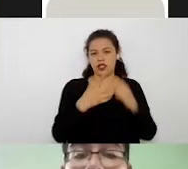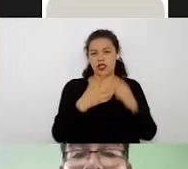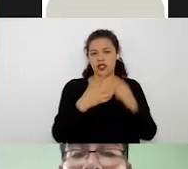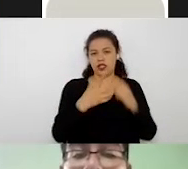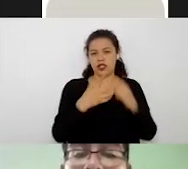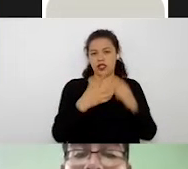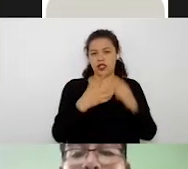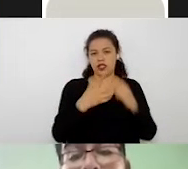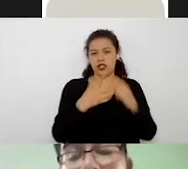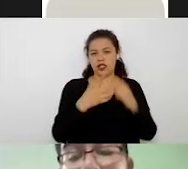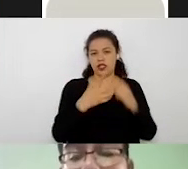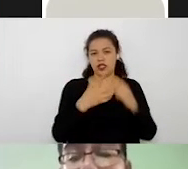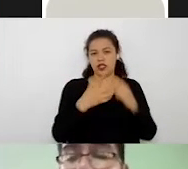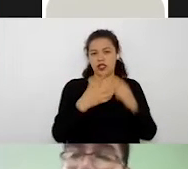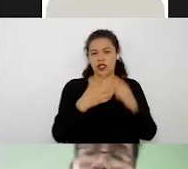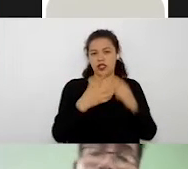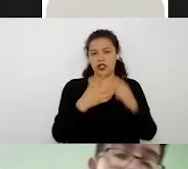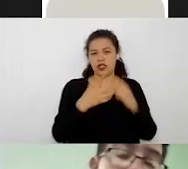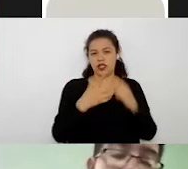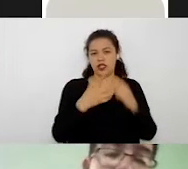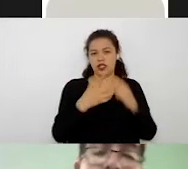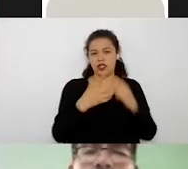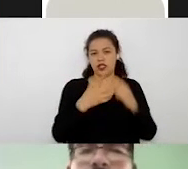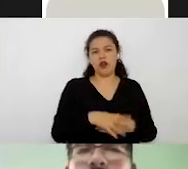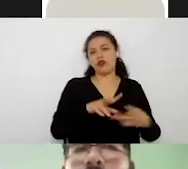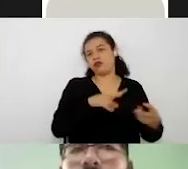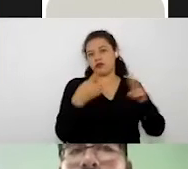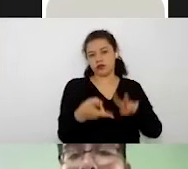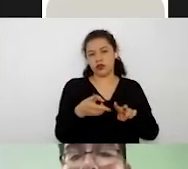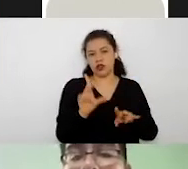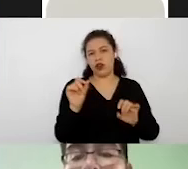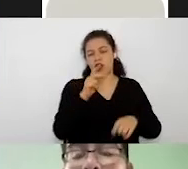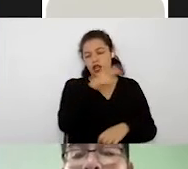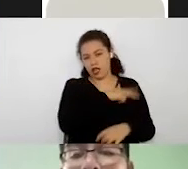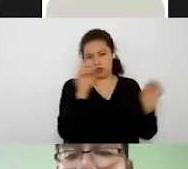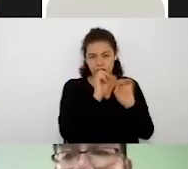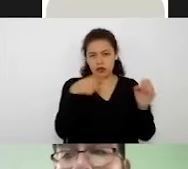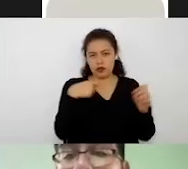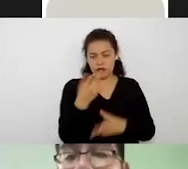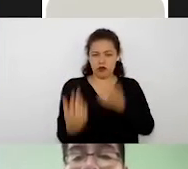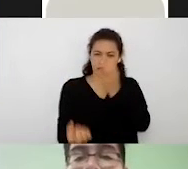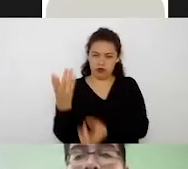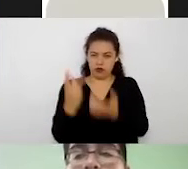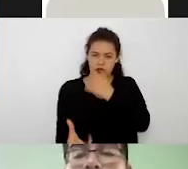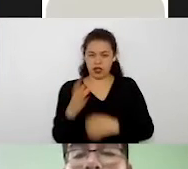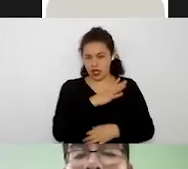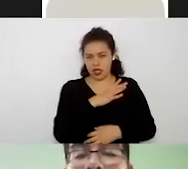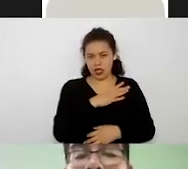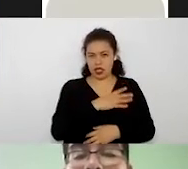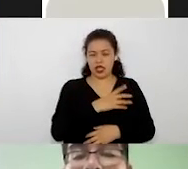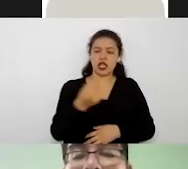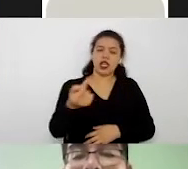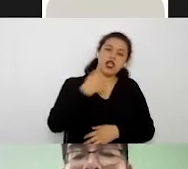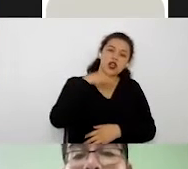que entrar en ese tipo de labores. O todo lo contrario, que no hubiera ningún lesionado, pero que hay un conato de incendio y yo soy el